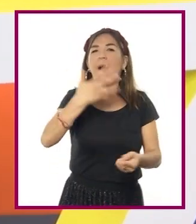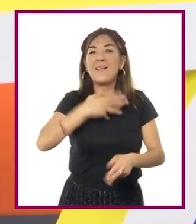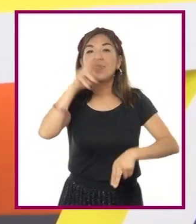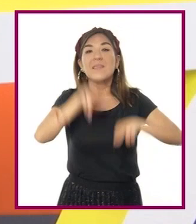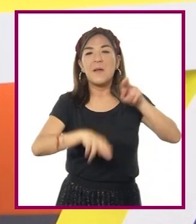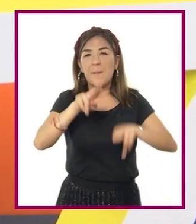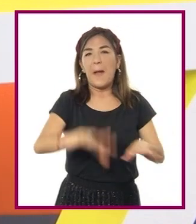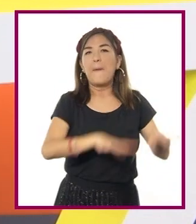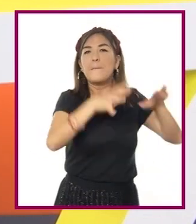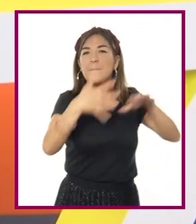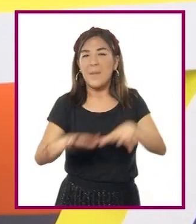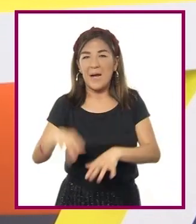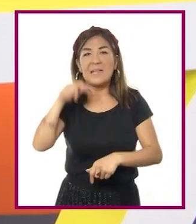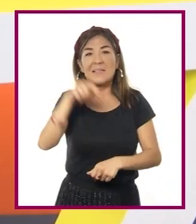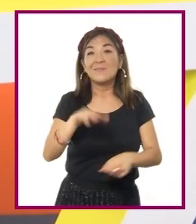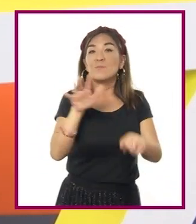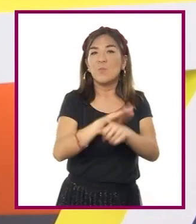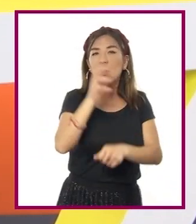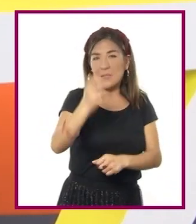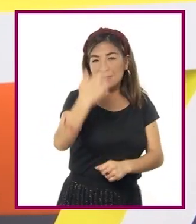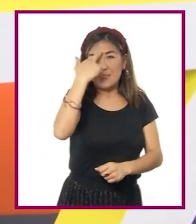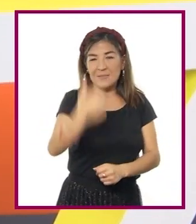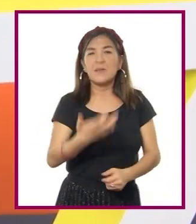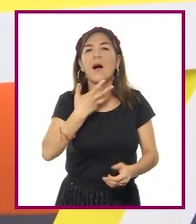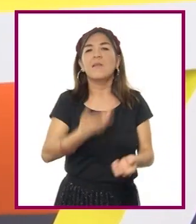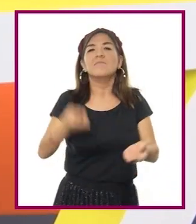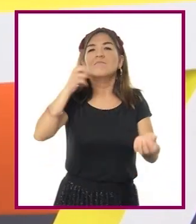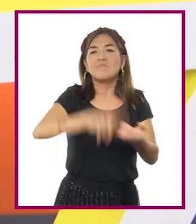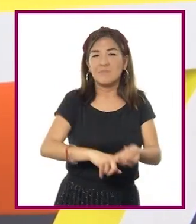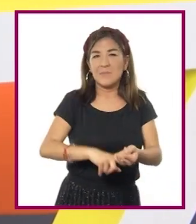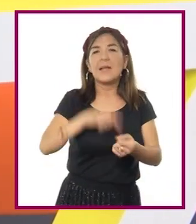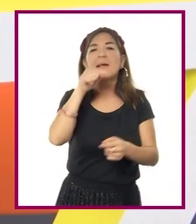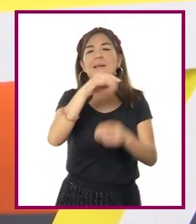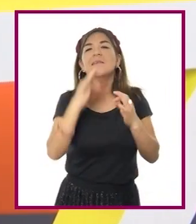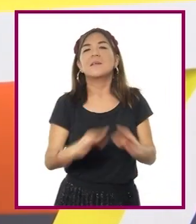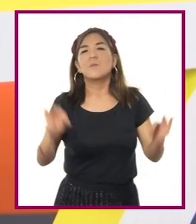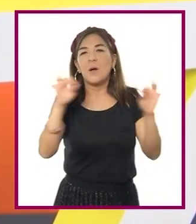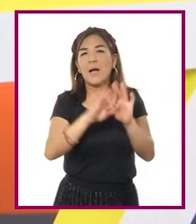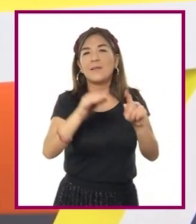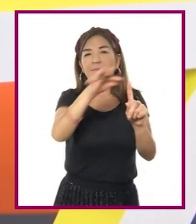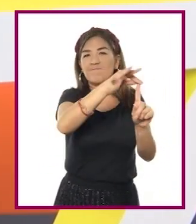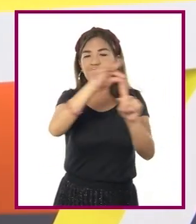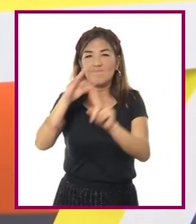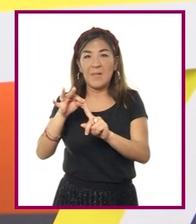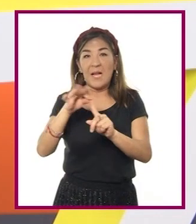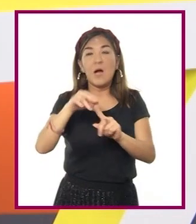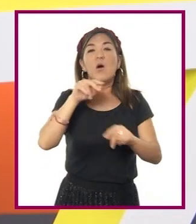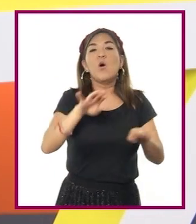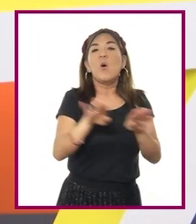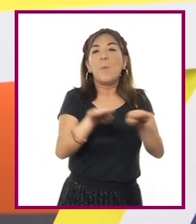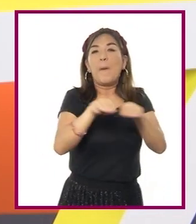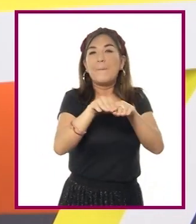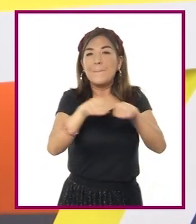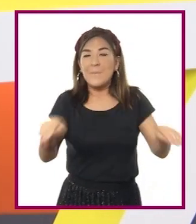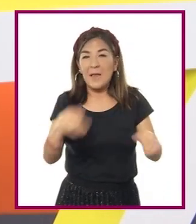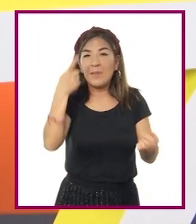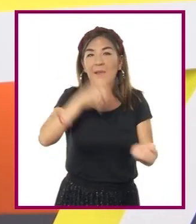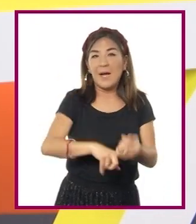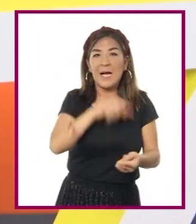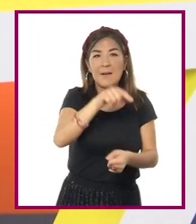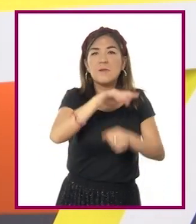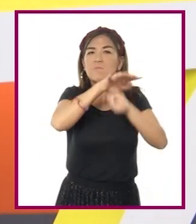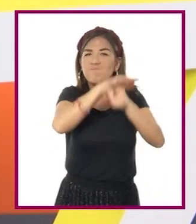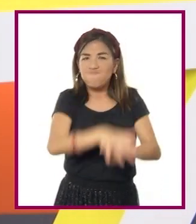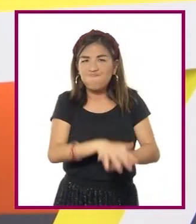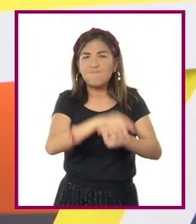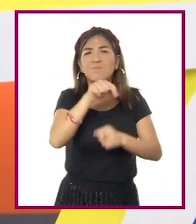del mar? Por ello, es la que se toma como referencia. Las unidades de medición de la presión